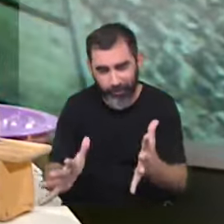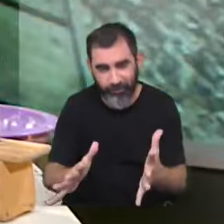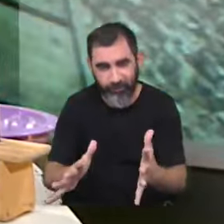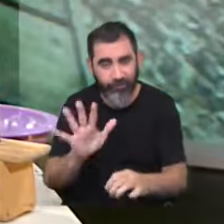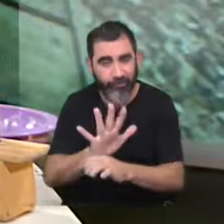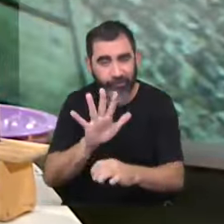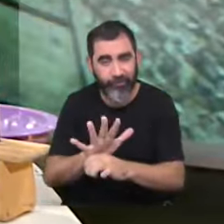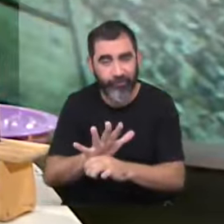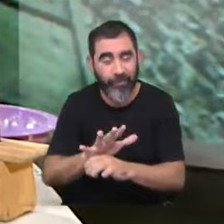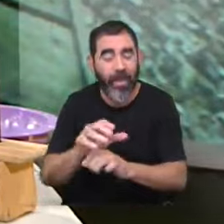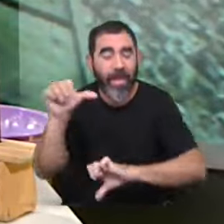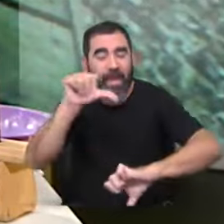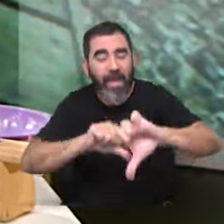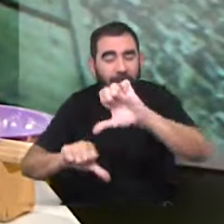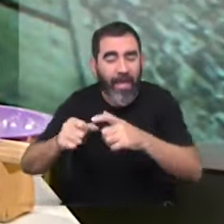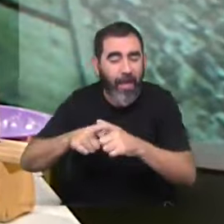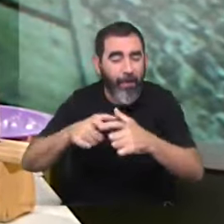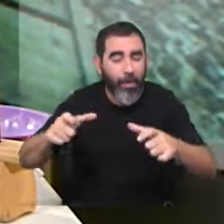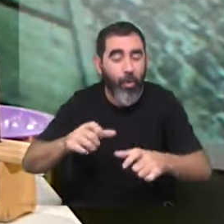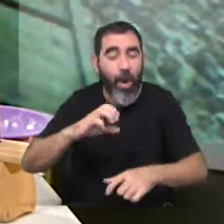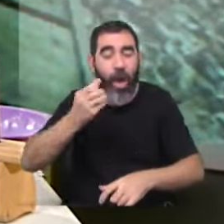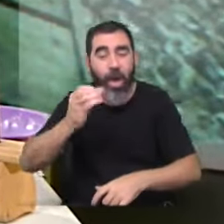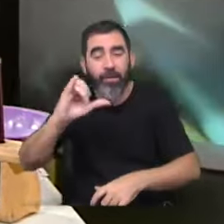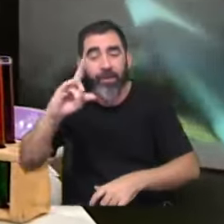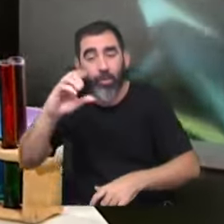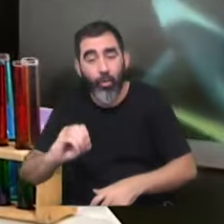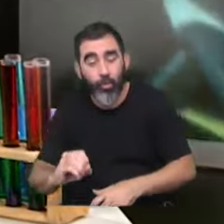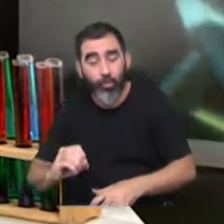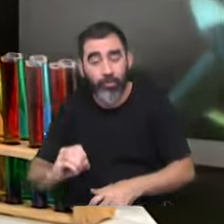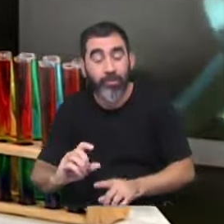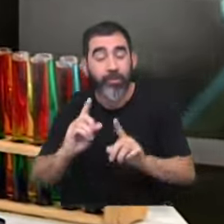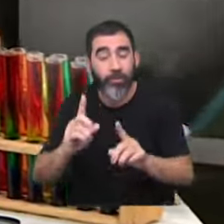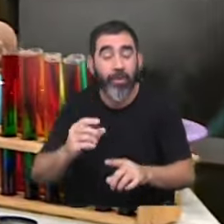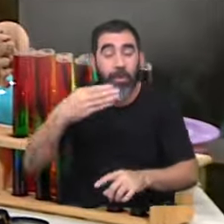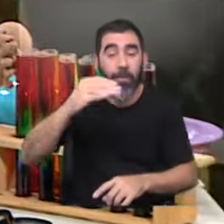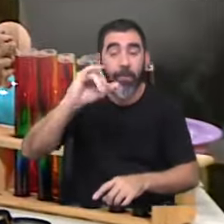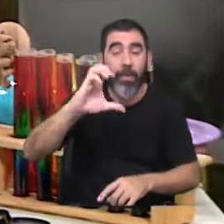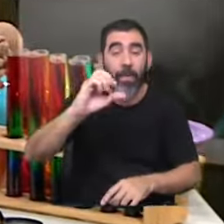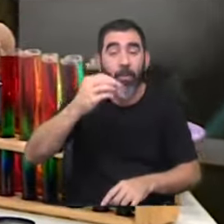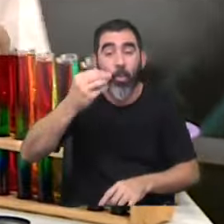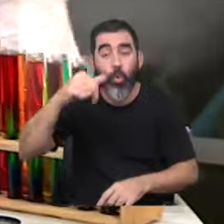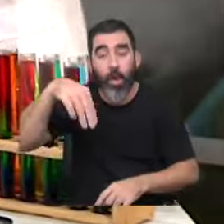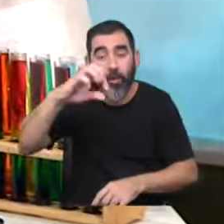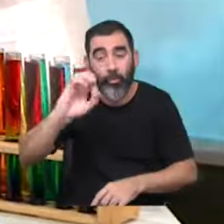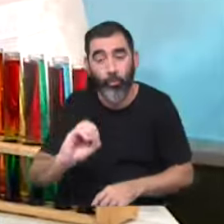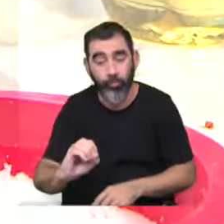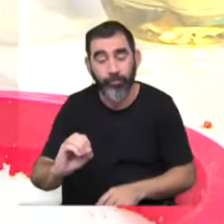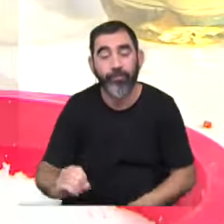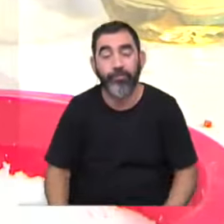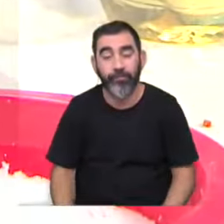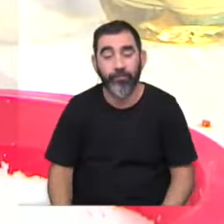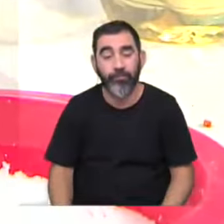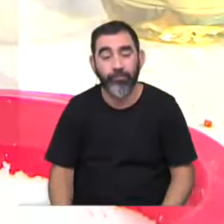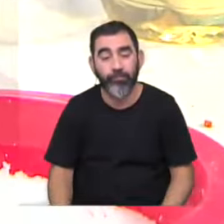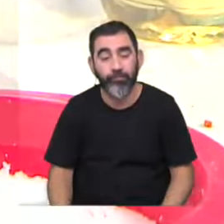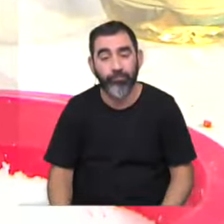que generamos fue una reacción química entre el ácido que pusimos, ácido cítrico, y bicarbonato de sodio, que es una base, y esa